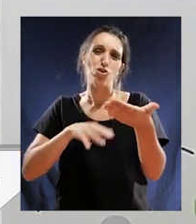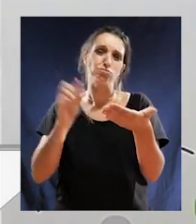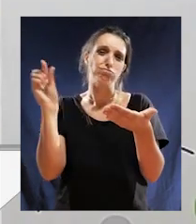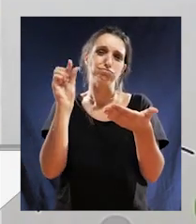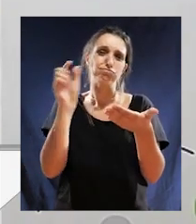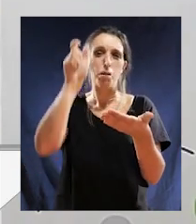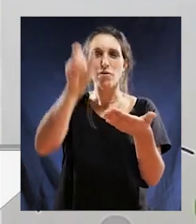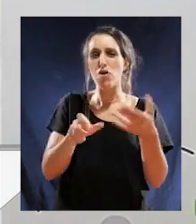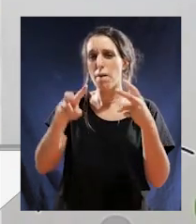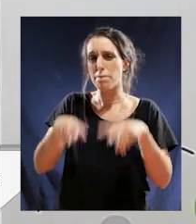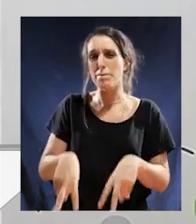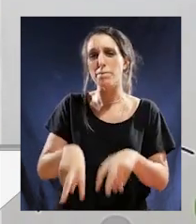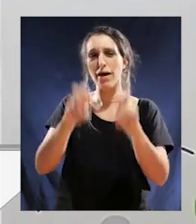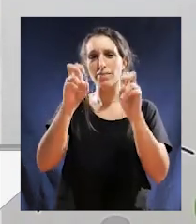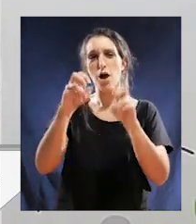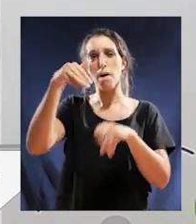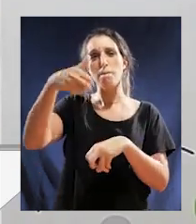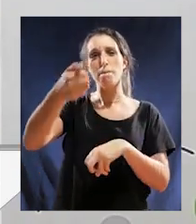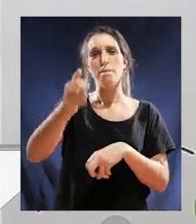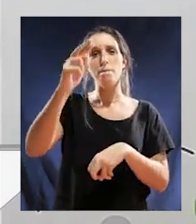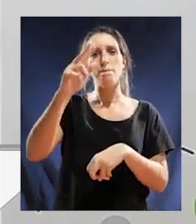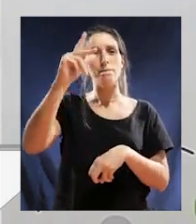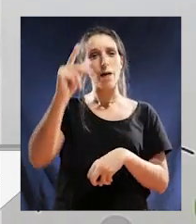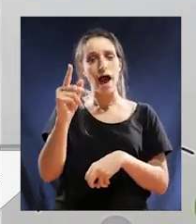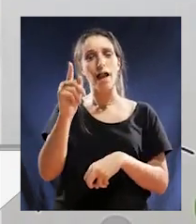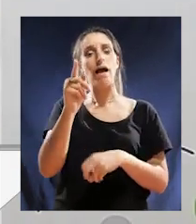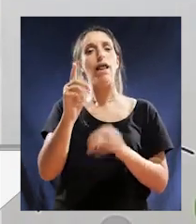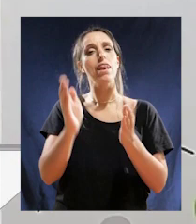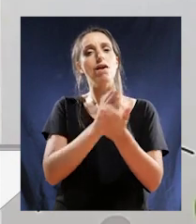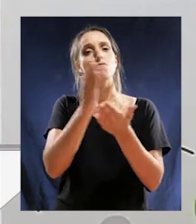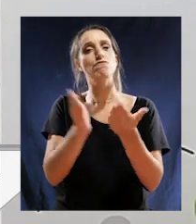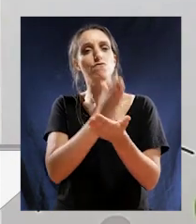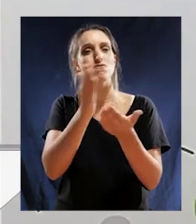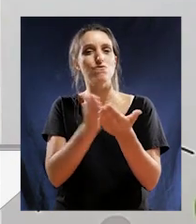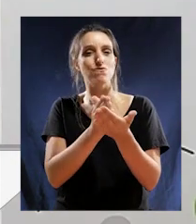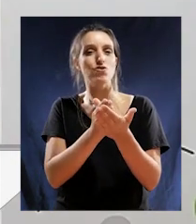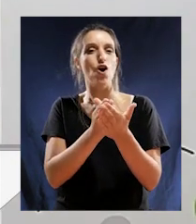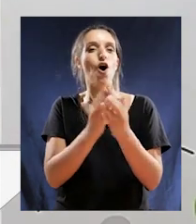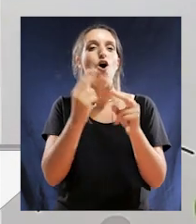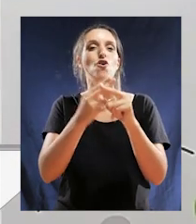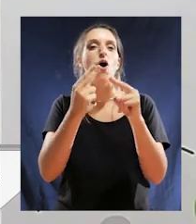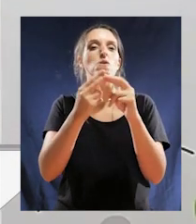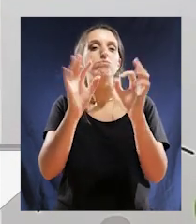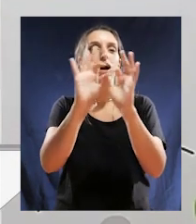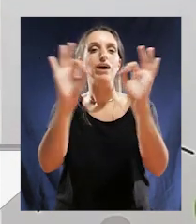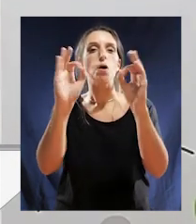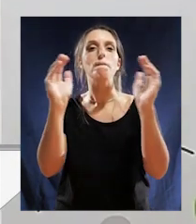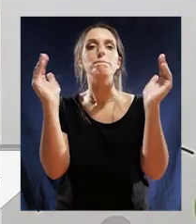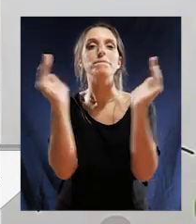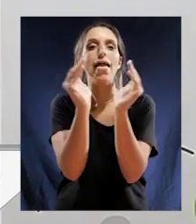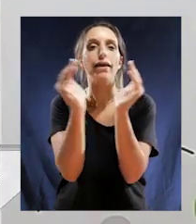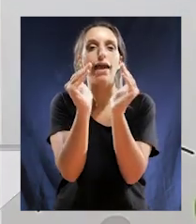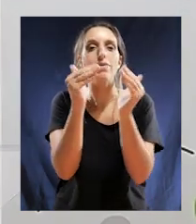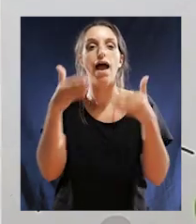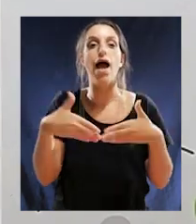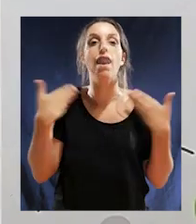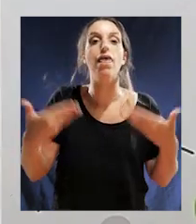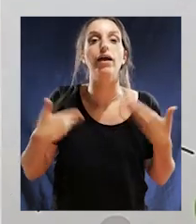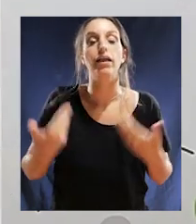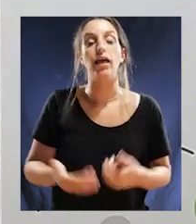antropólogo contemporáneo que se llama marc augé en un libro que se llama las pequeñas alegrías y